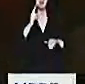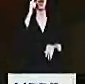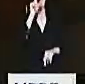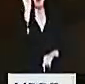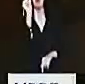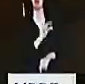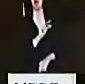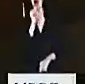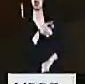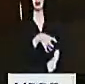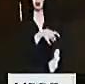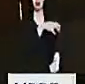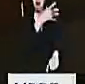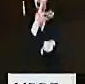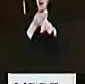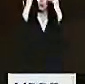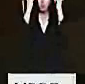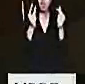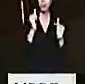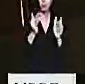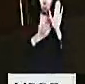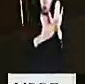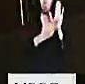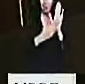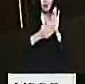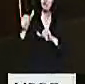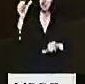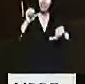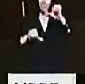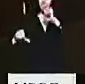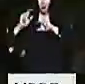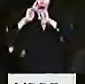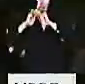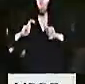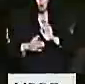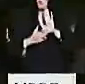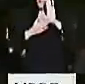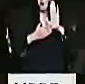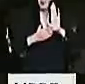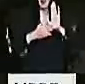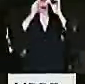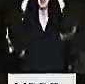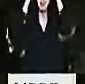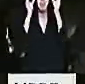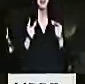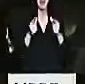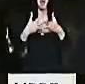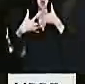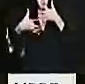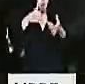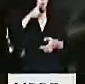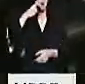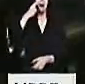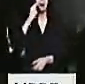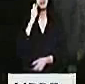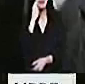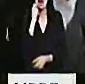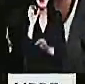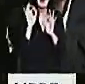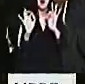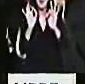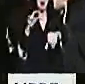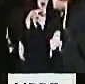y hay mucho talento. Está demostrado científicamente hoy día que el talento humano se distribuye en forma